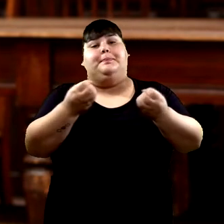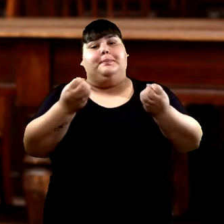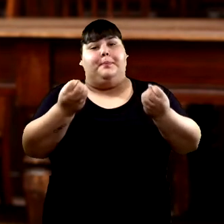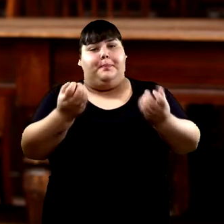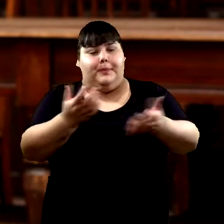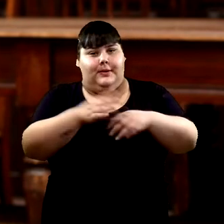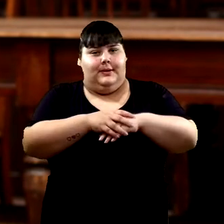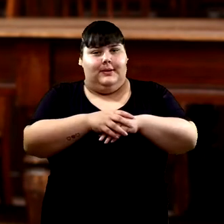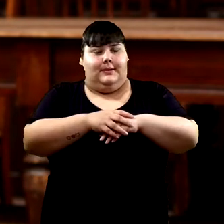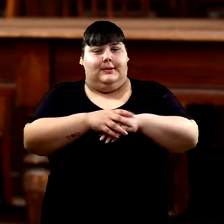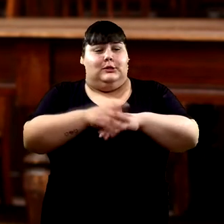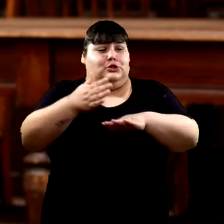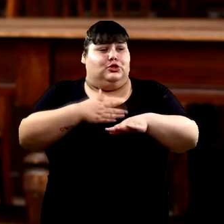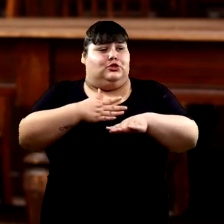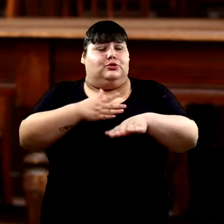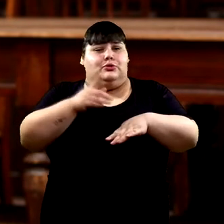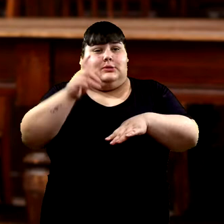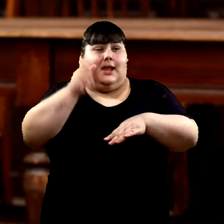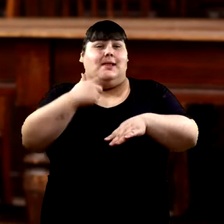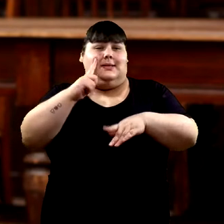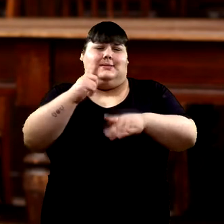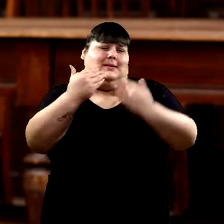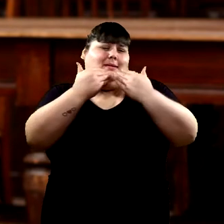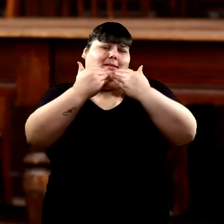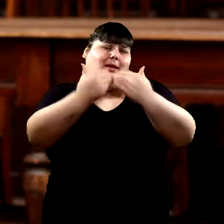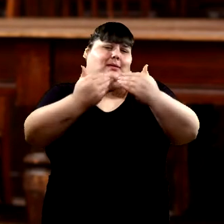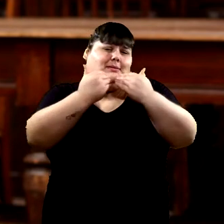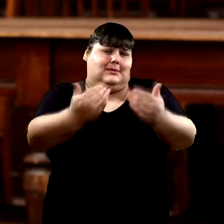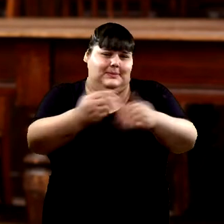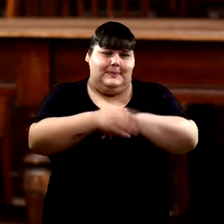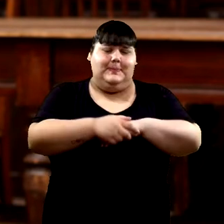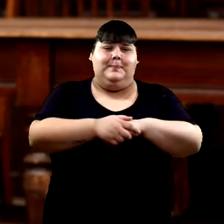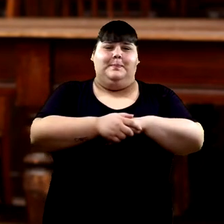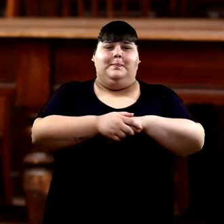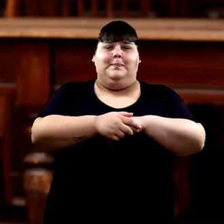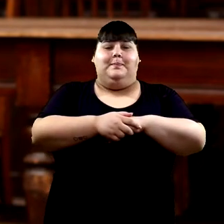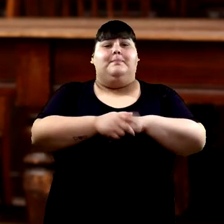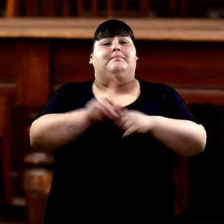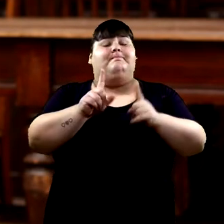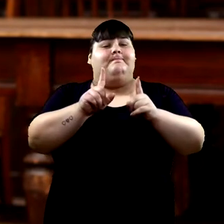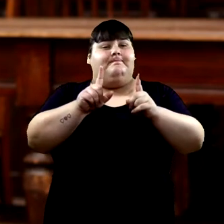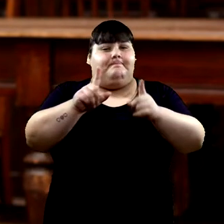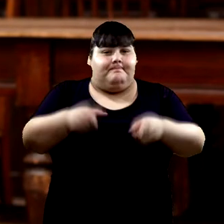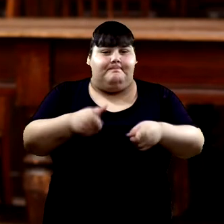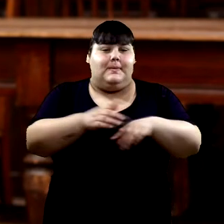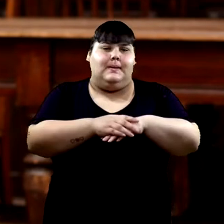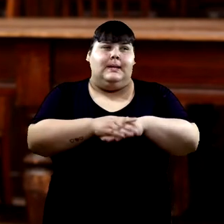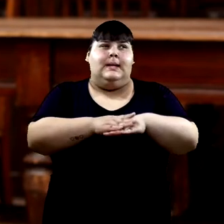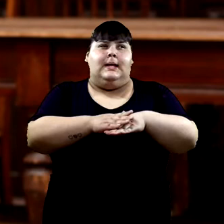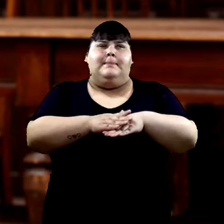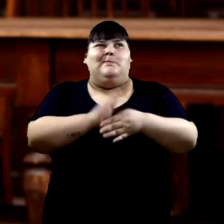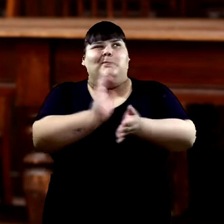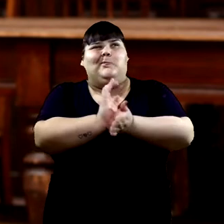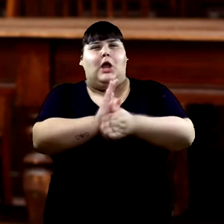en ese sentido yo lo único que puedo dar a la educación sexual es gracias. Y un compromiso